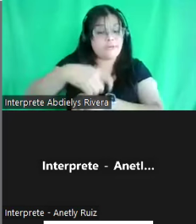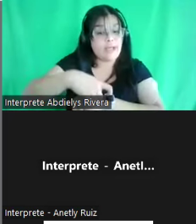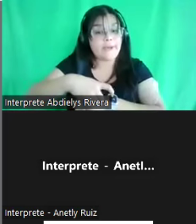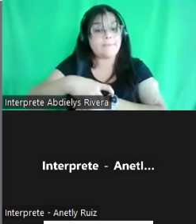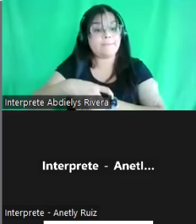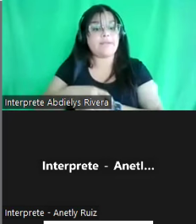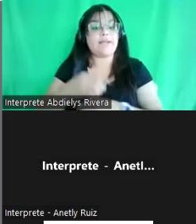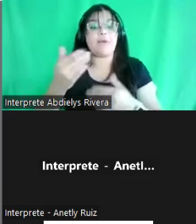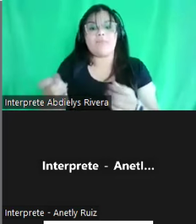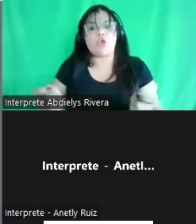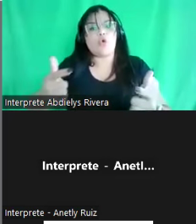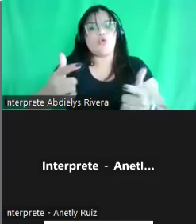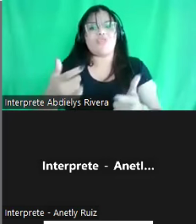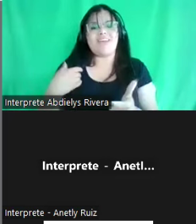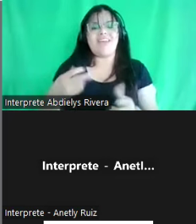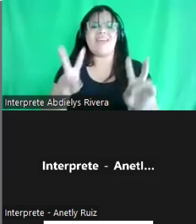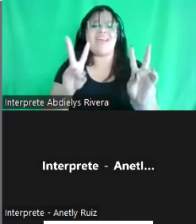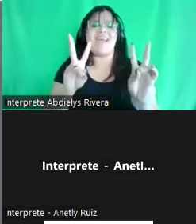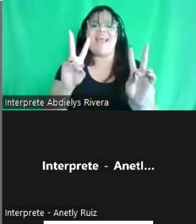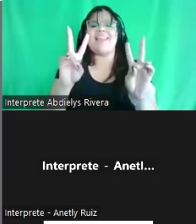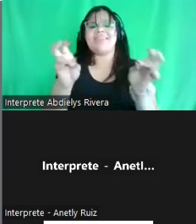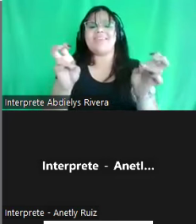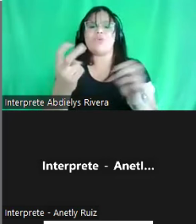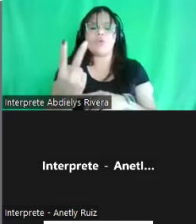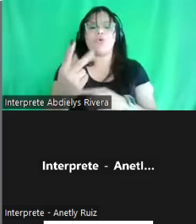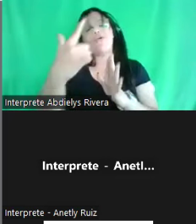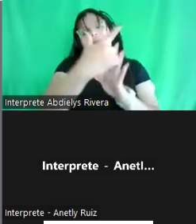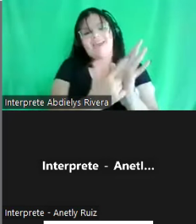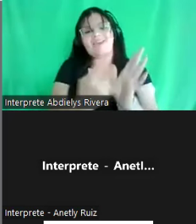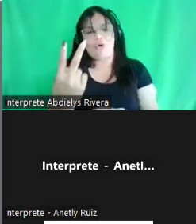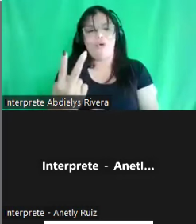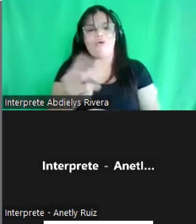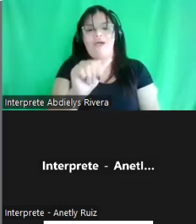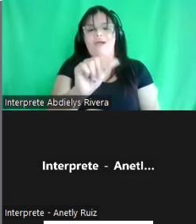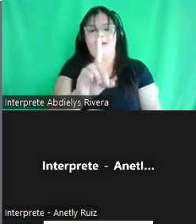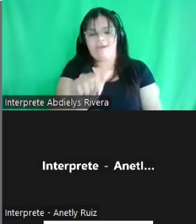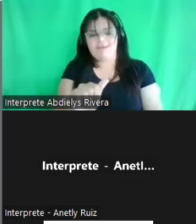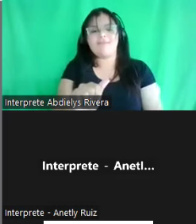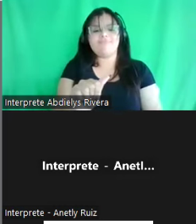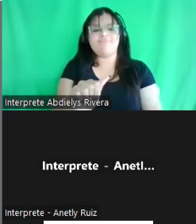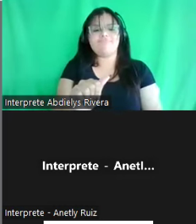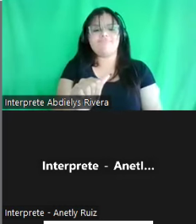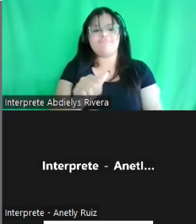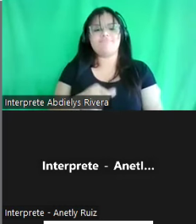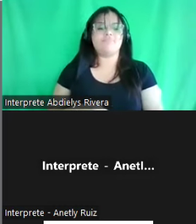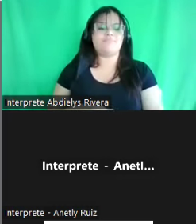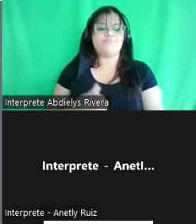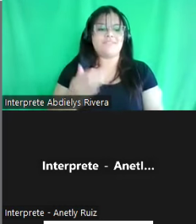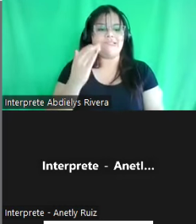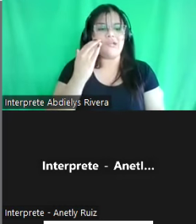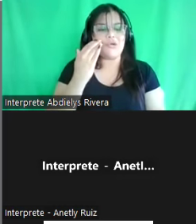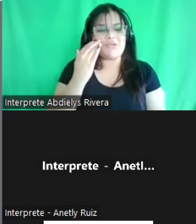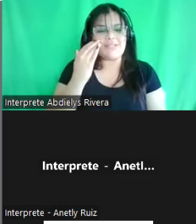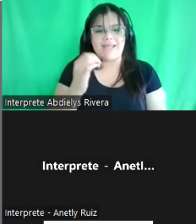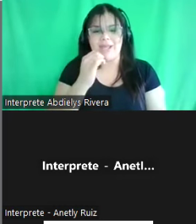les aplica el título 2 de la ley ADA. Así es que a mí me gustaría, yo sé que no lo tengo puesto